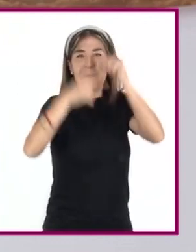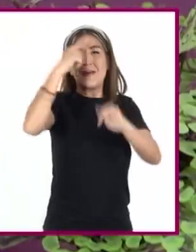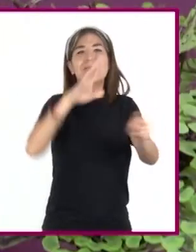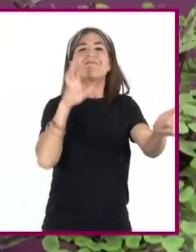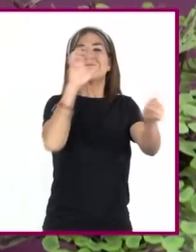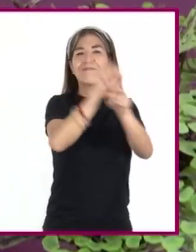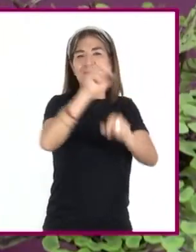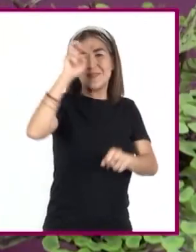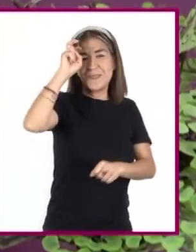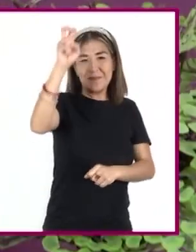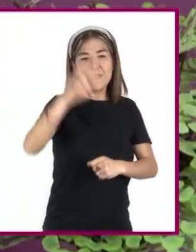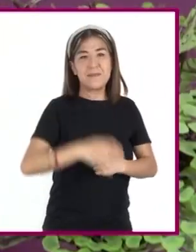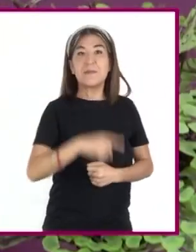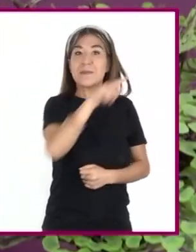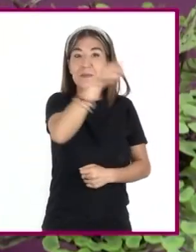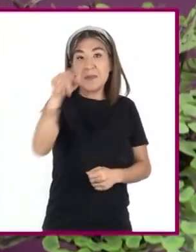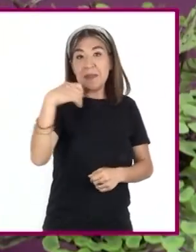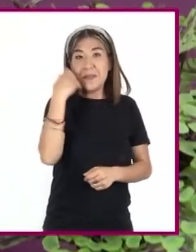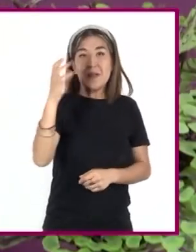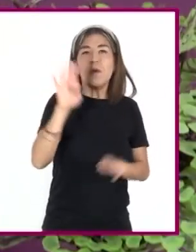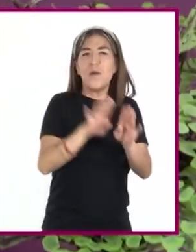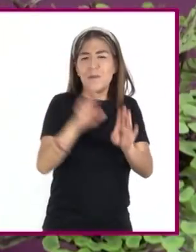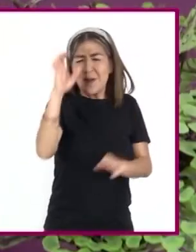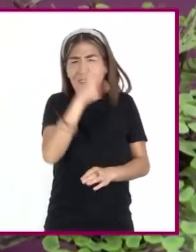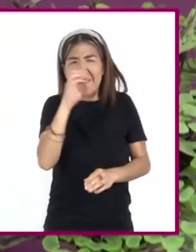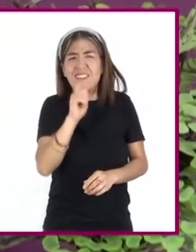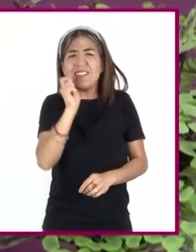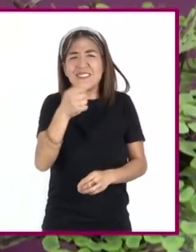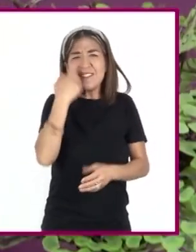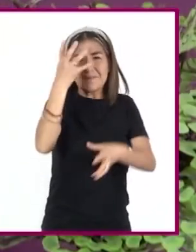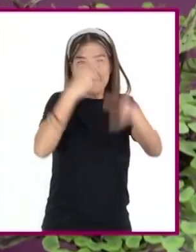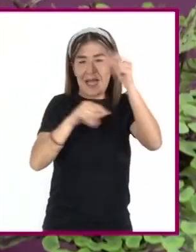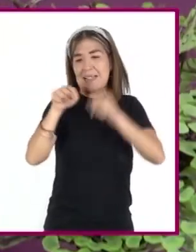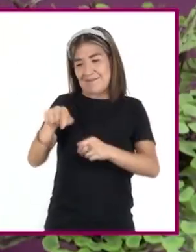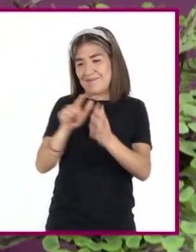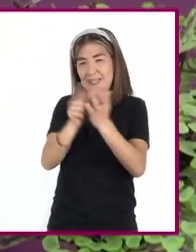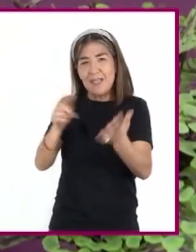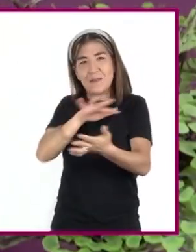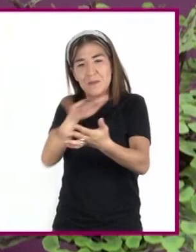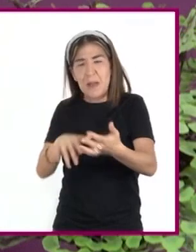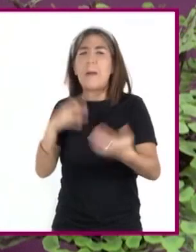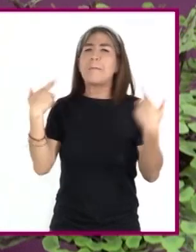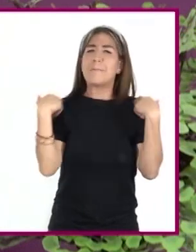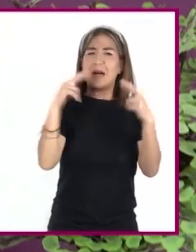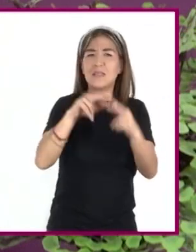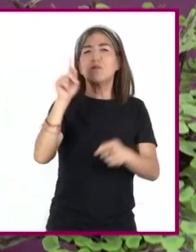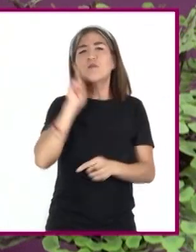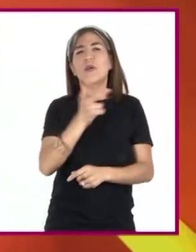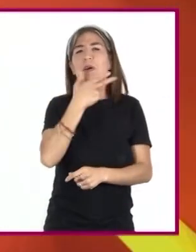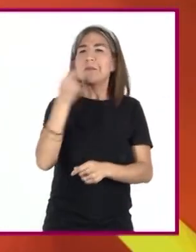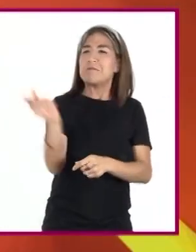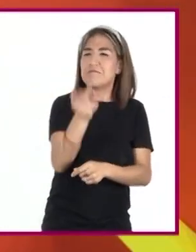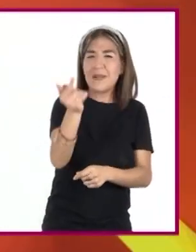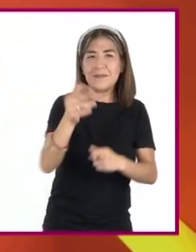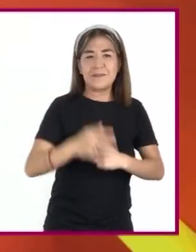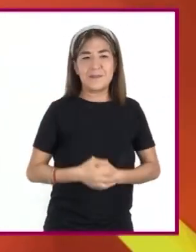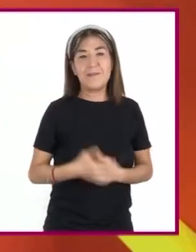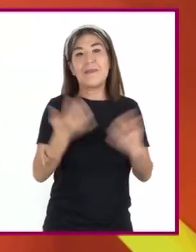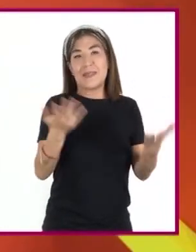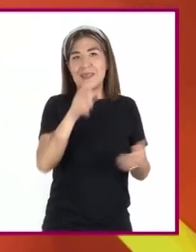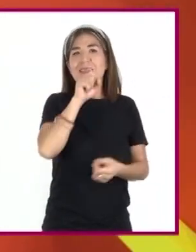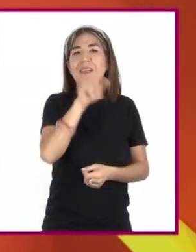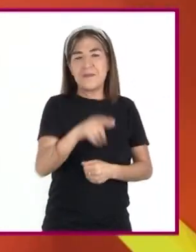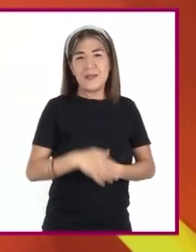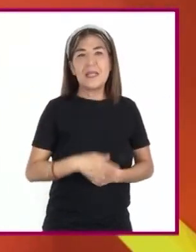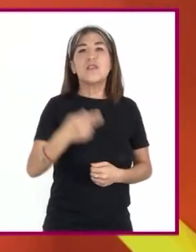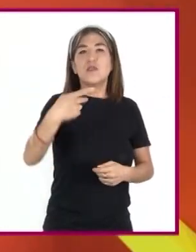sueños. Si tienen curiosidad, no duden en recurrir a un libro, a una profesora o profesor. Por supuesto,